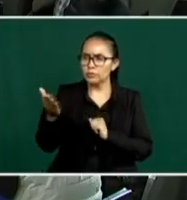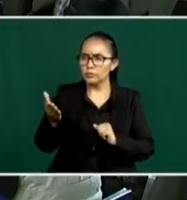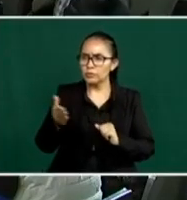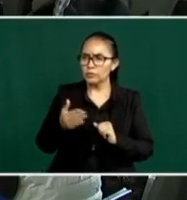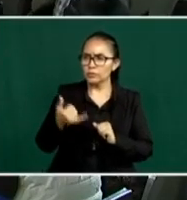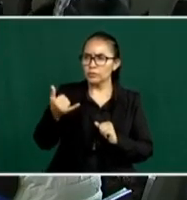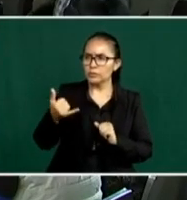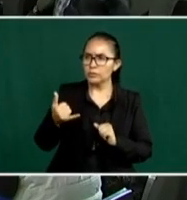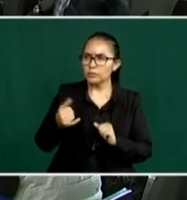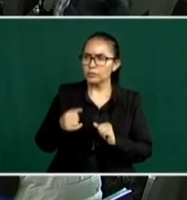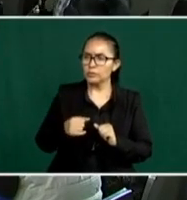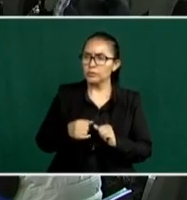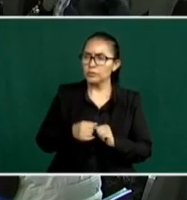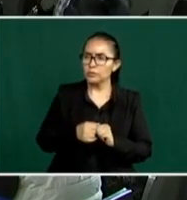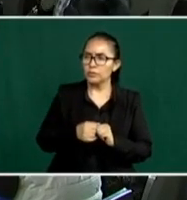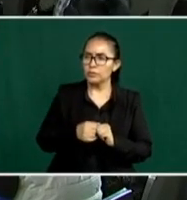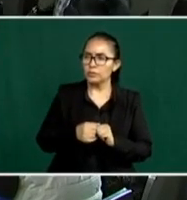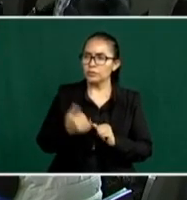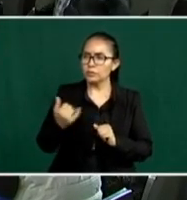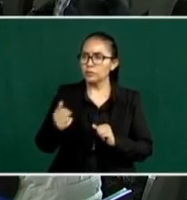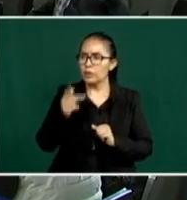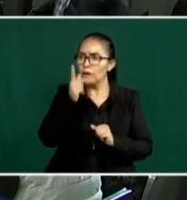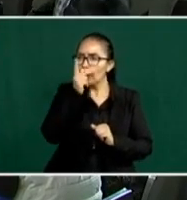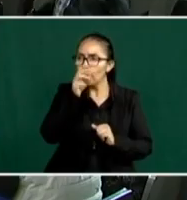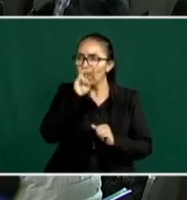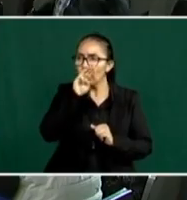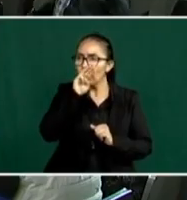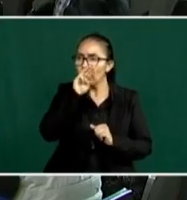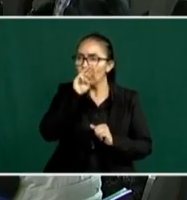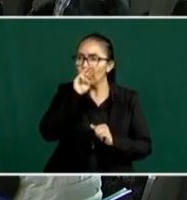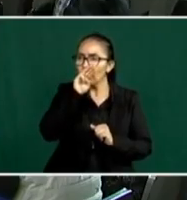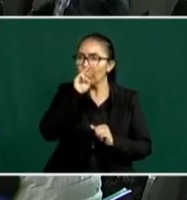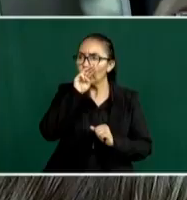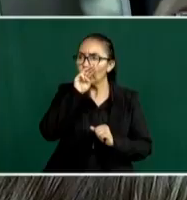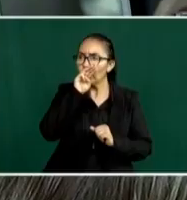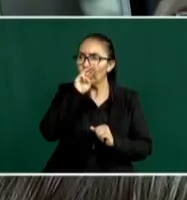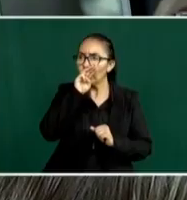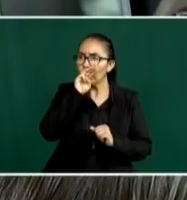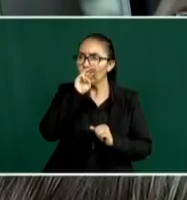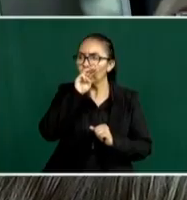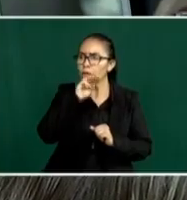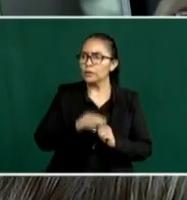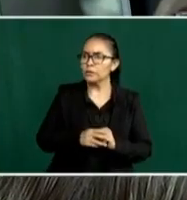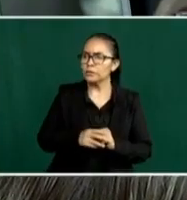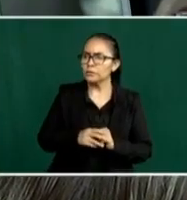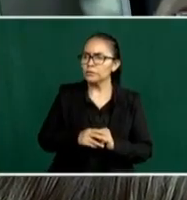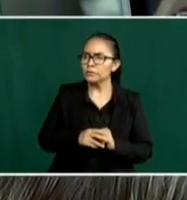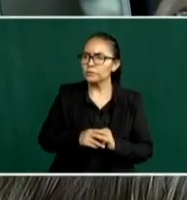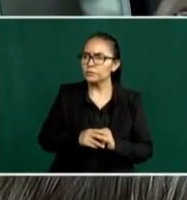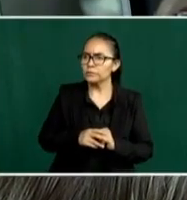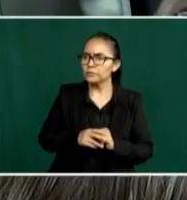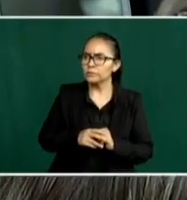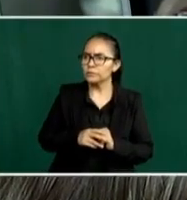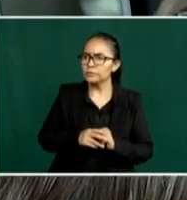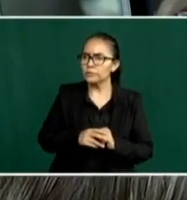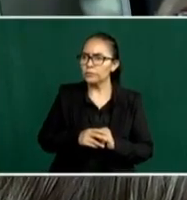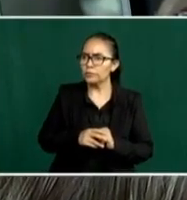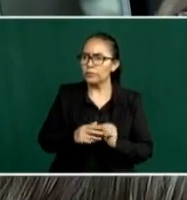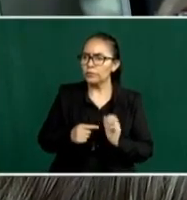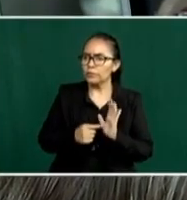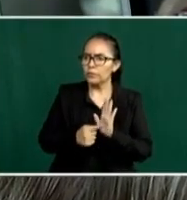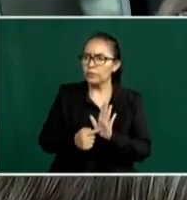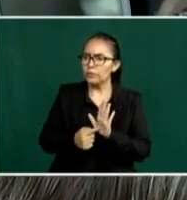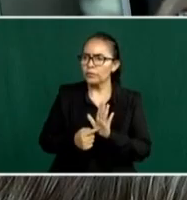y desesperadamente le dice que su padre está en la cárcel por un delito de secuestro que le fabricaron. Fue